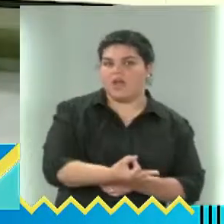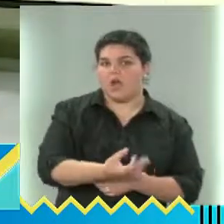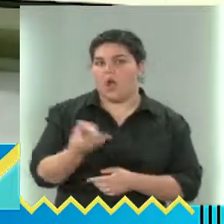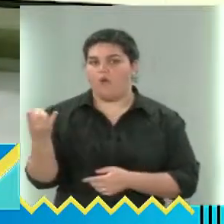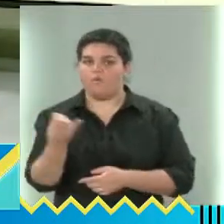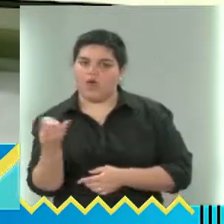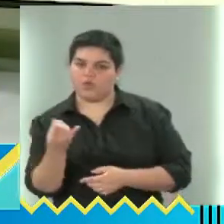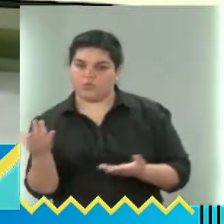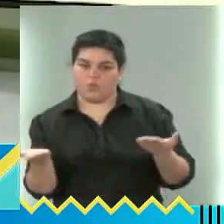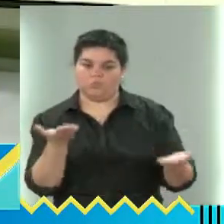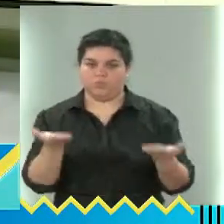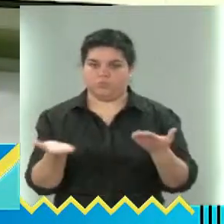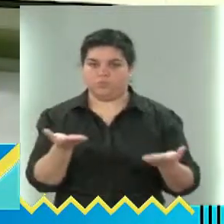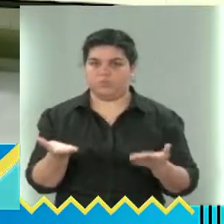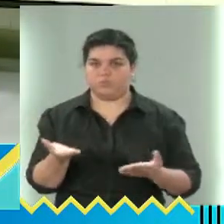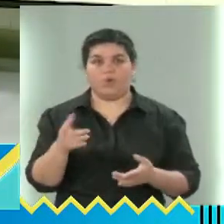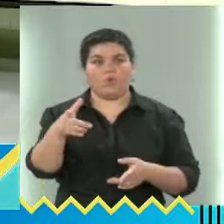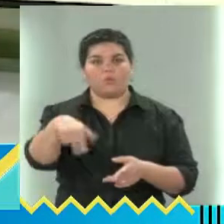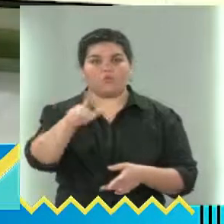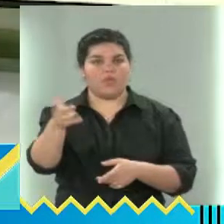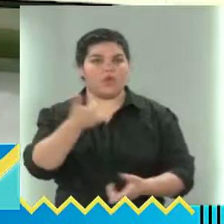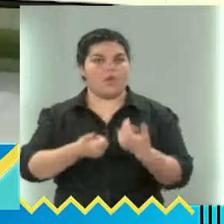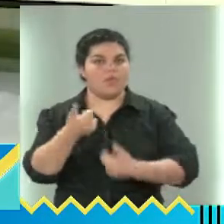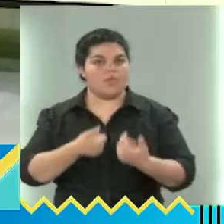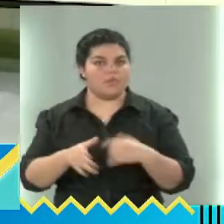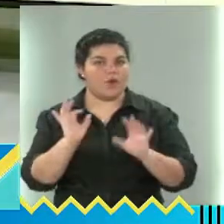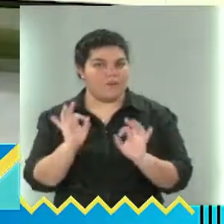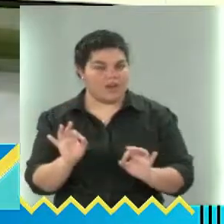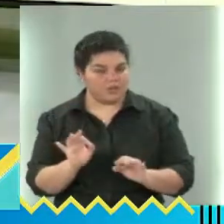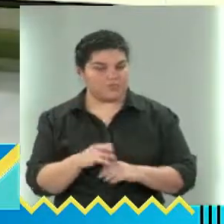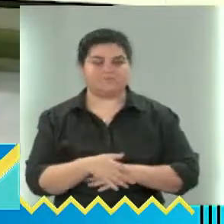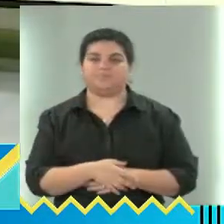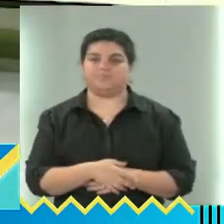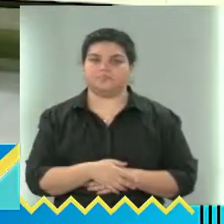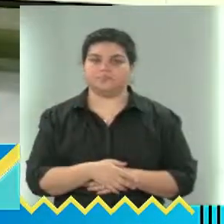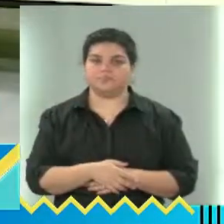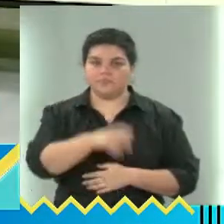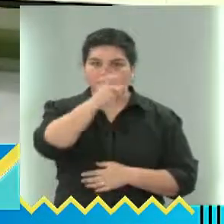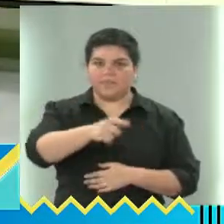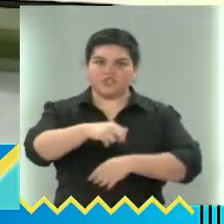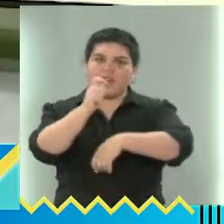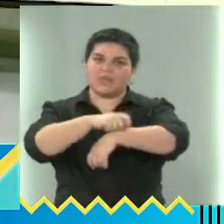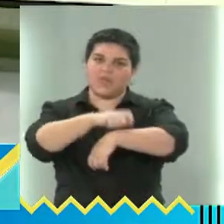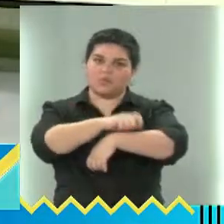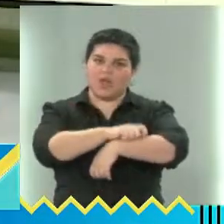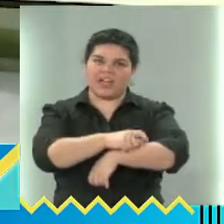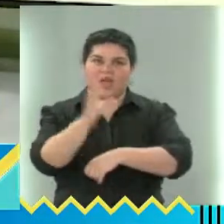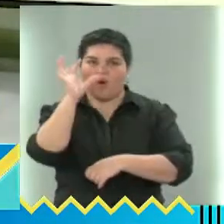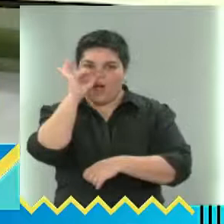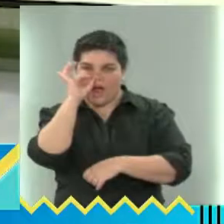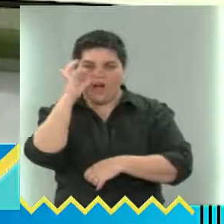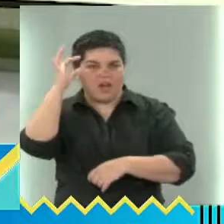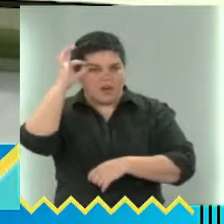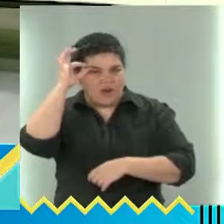explicar, justificar su respuesta. Bueno. ¿Sí? La primera dice, las personas que tienen tatuaje o piercing no pueden donar sangre.